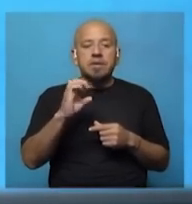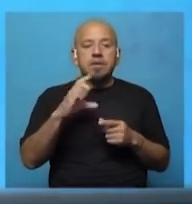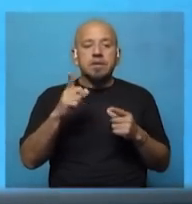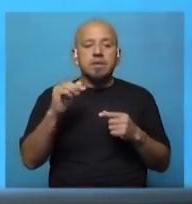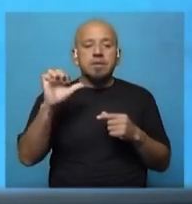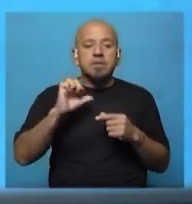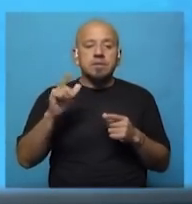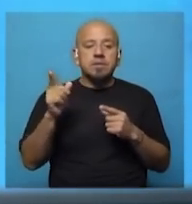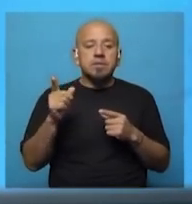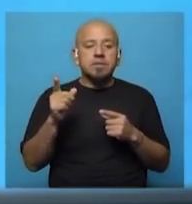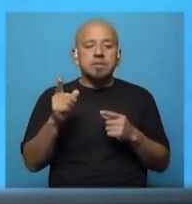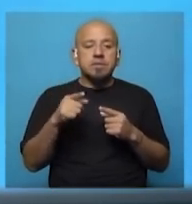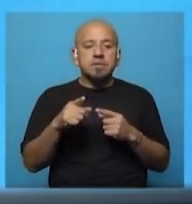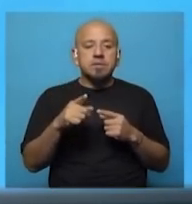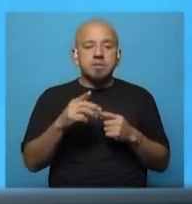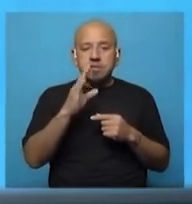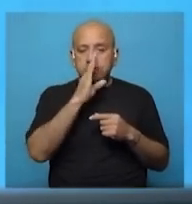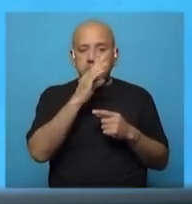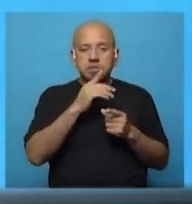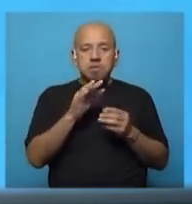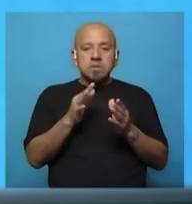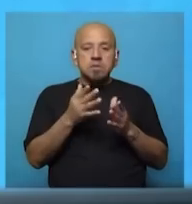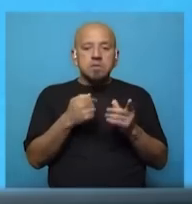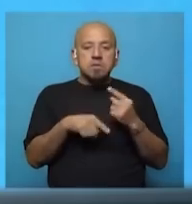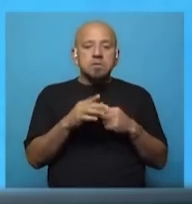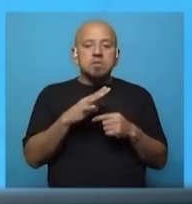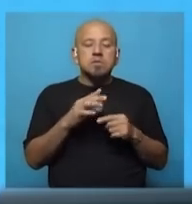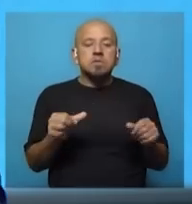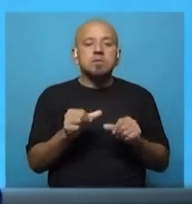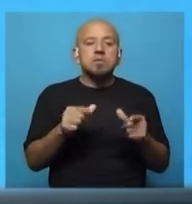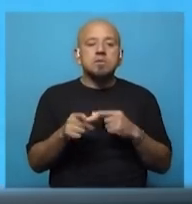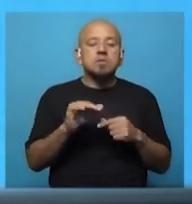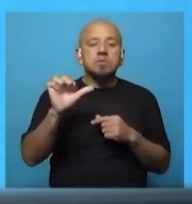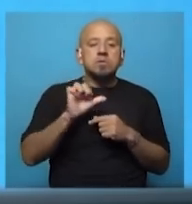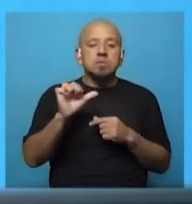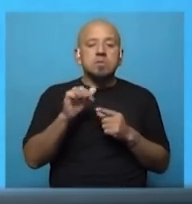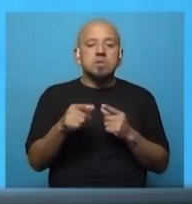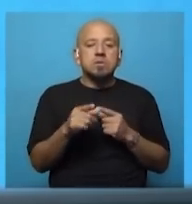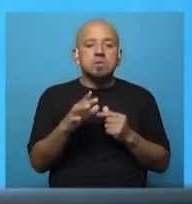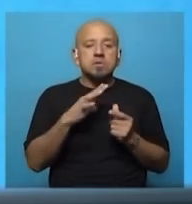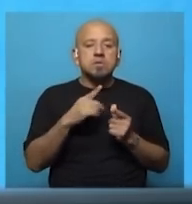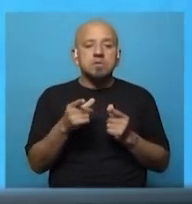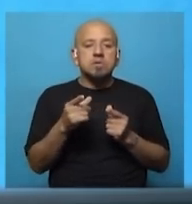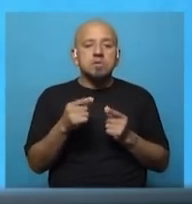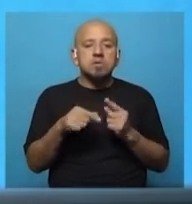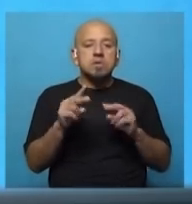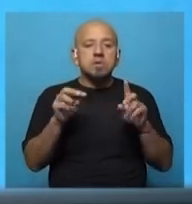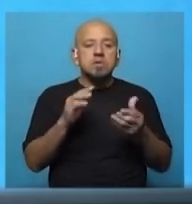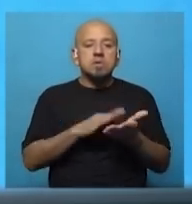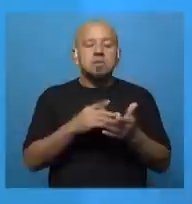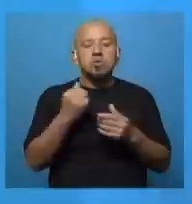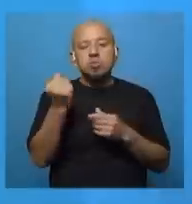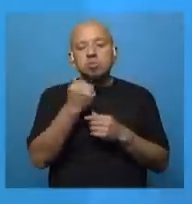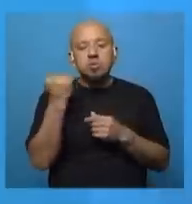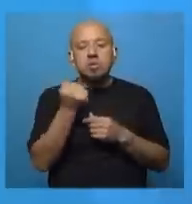involucrada también con este con este peaje que qué lectura hace de que haya una empresa también este en este tema Lo